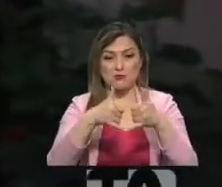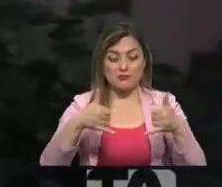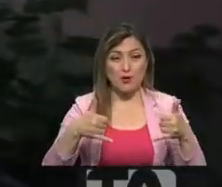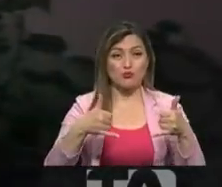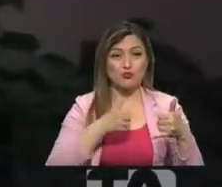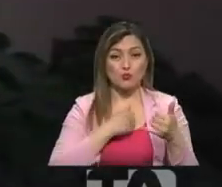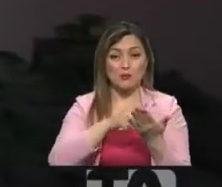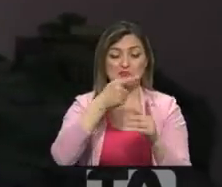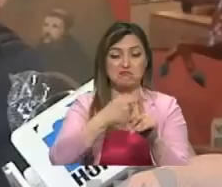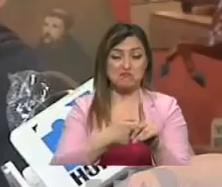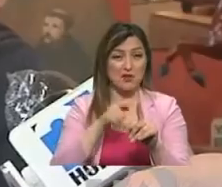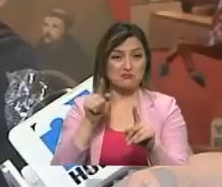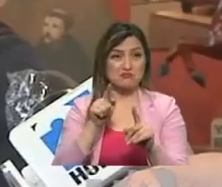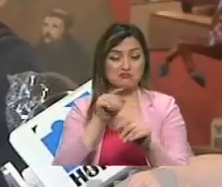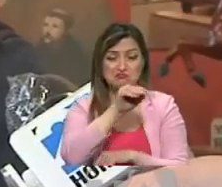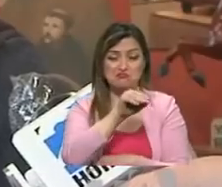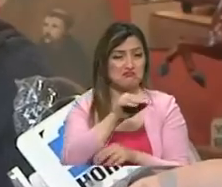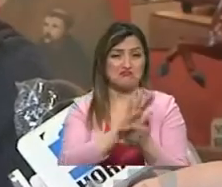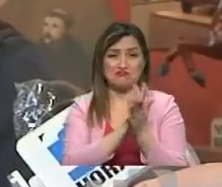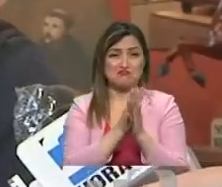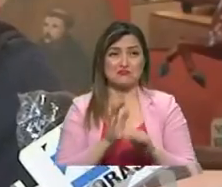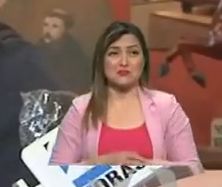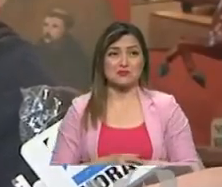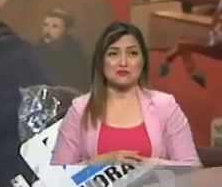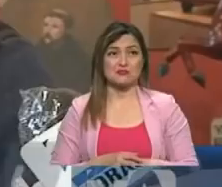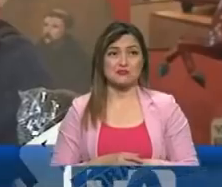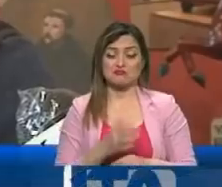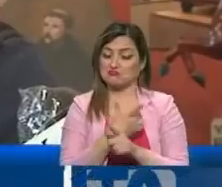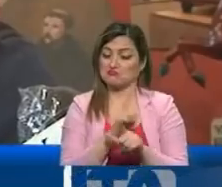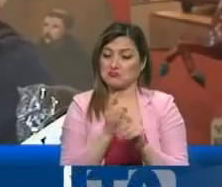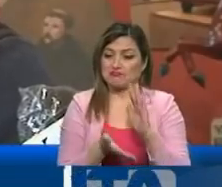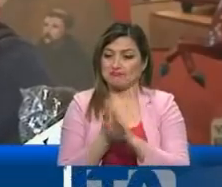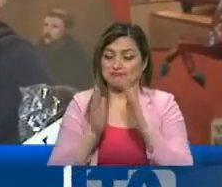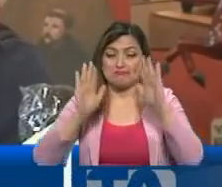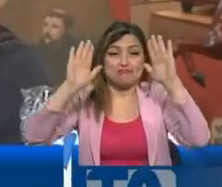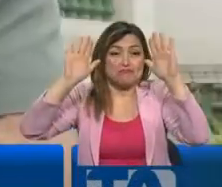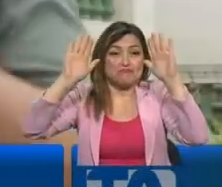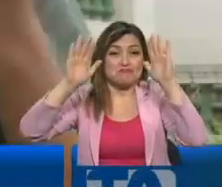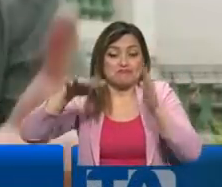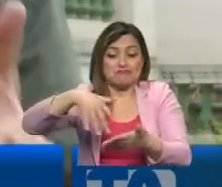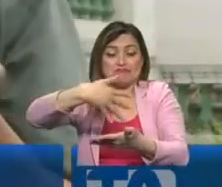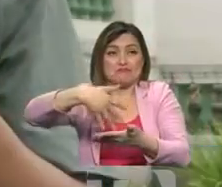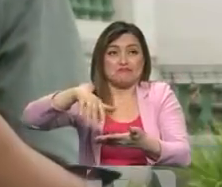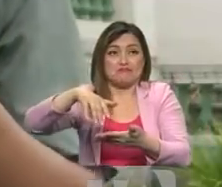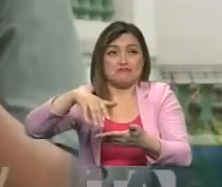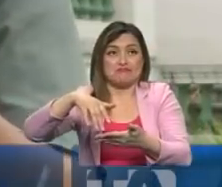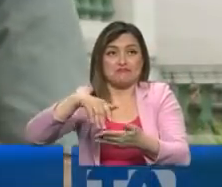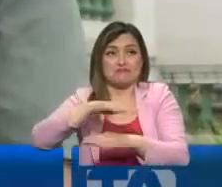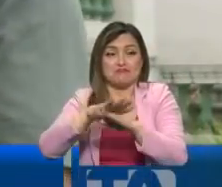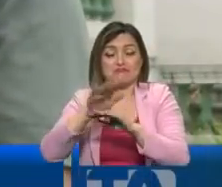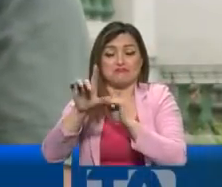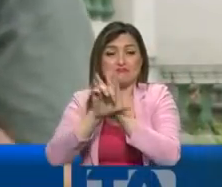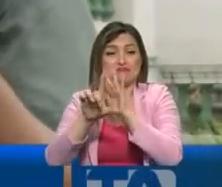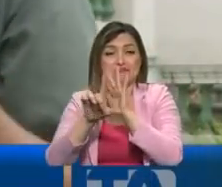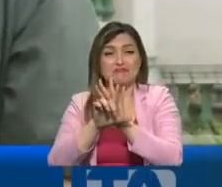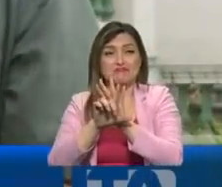pasan a manos de otras entidades y por ende nosotros tenemos que desocupar. Dónde nos vayamos es muy incierto. Hubo un vacío legal, ni